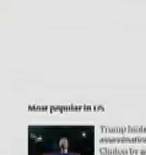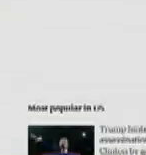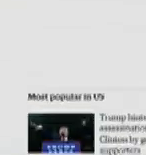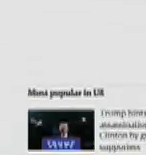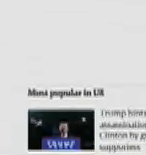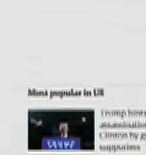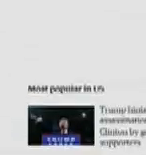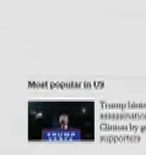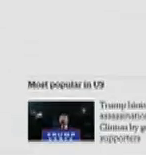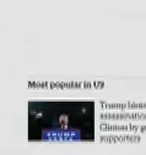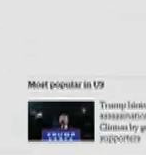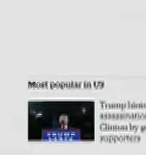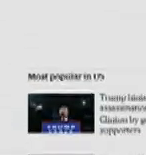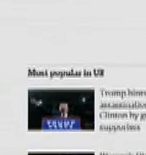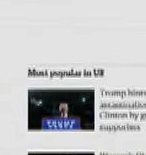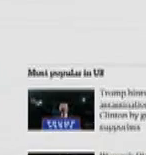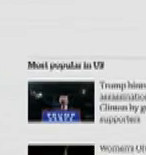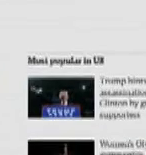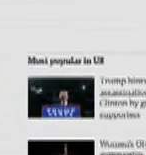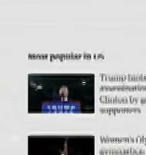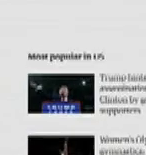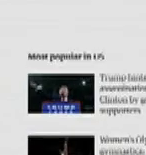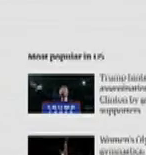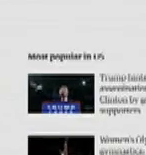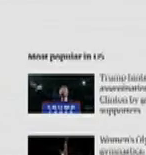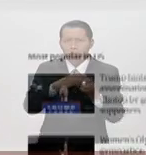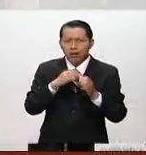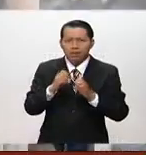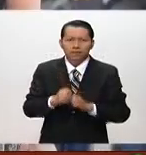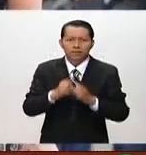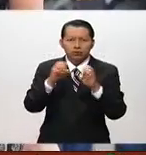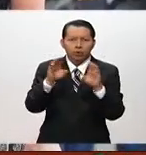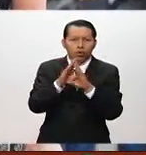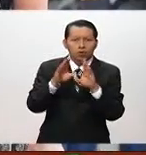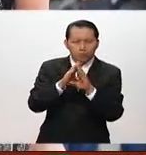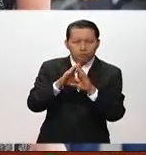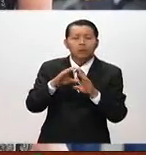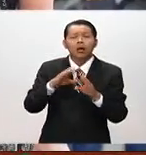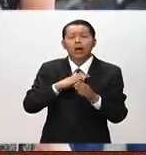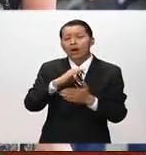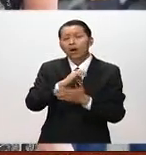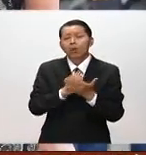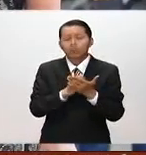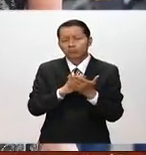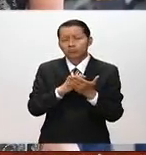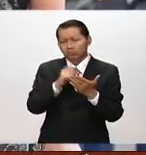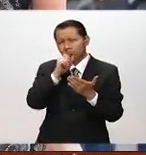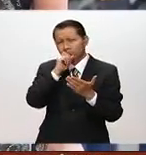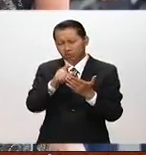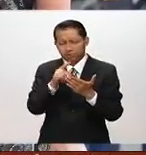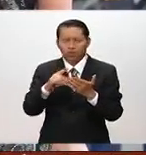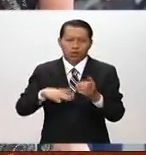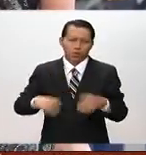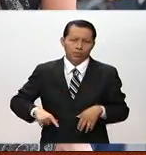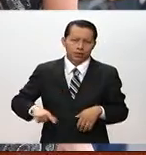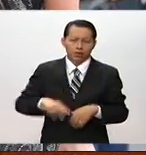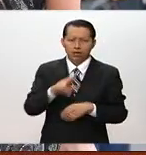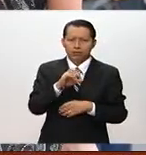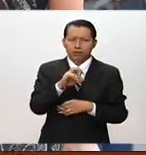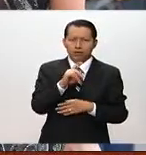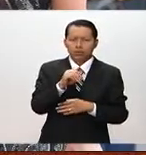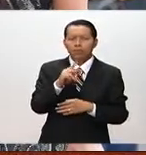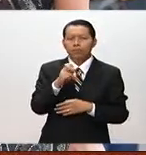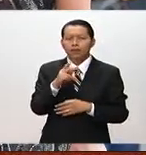Peña, es dueña de un departamento en Miami, en un edificio propiedad de un contratista potencial del gobierno, Ricardo